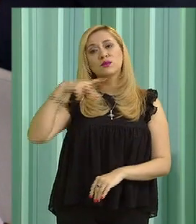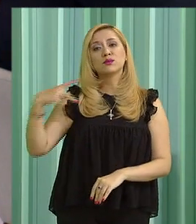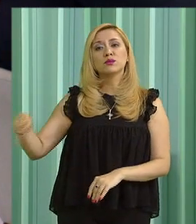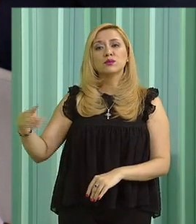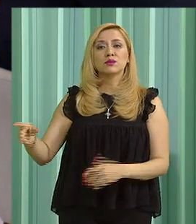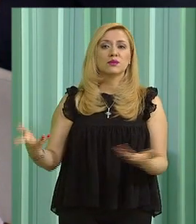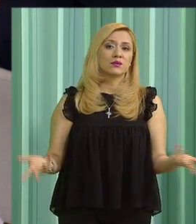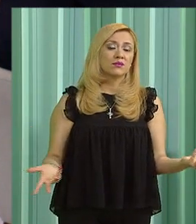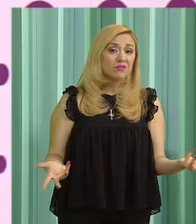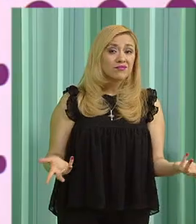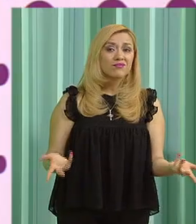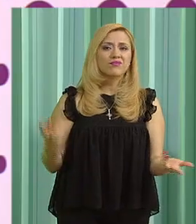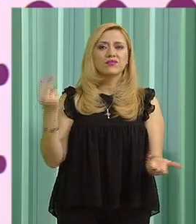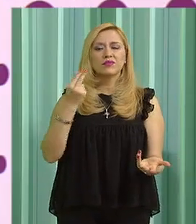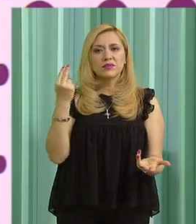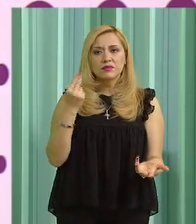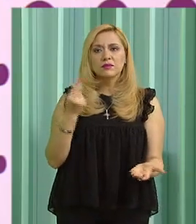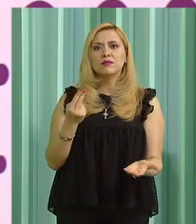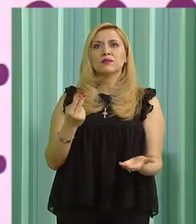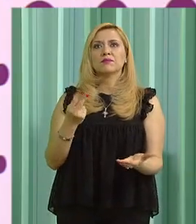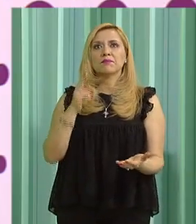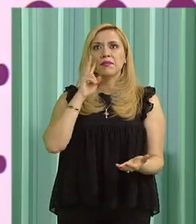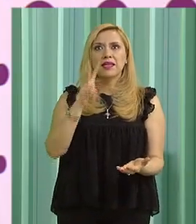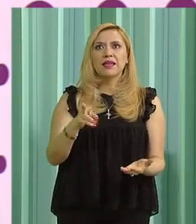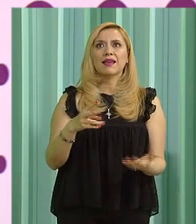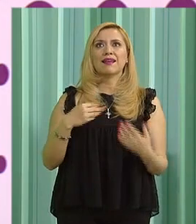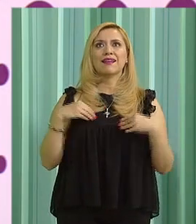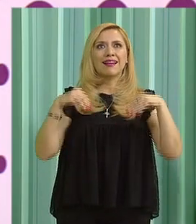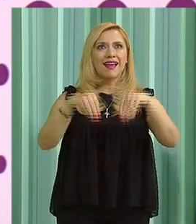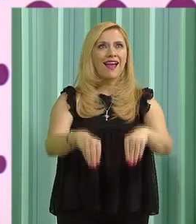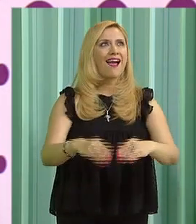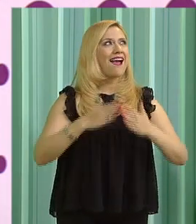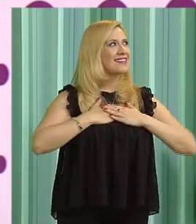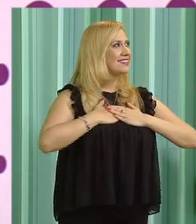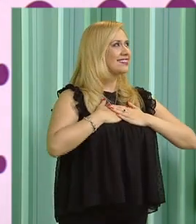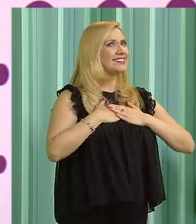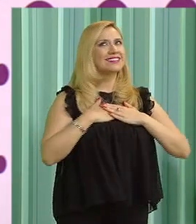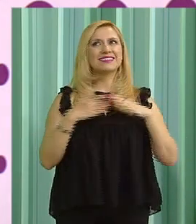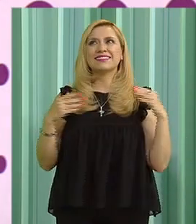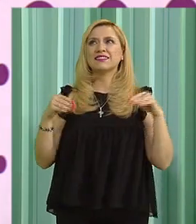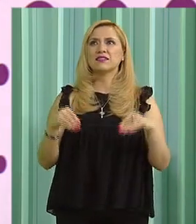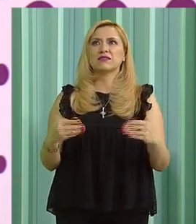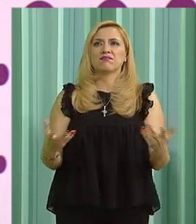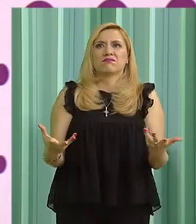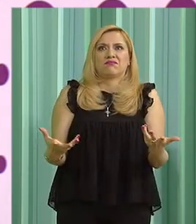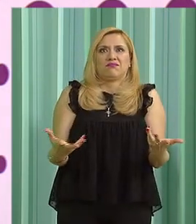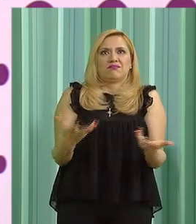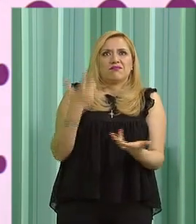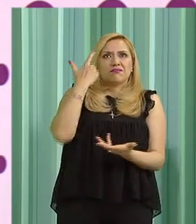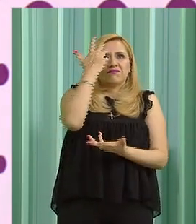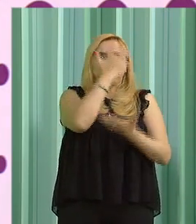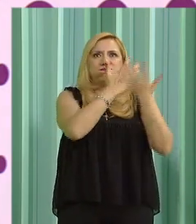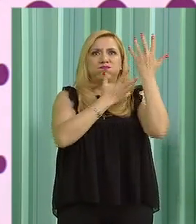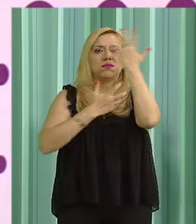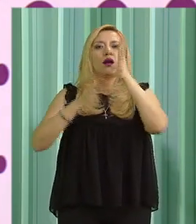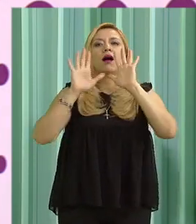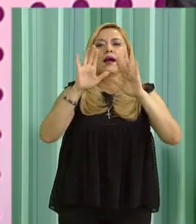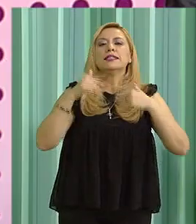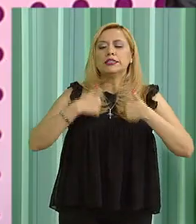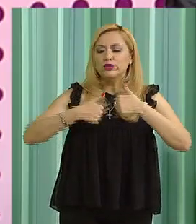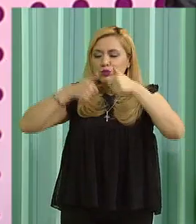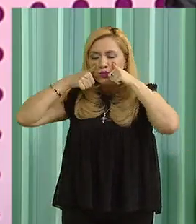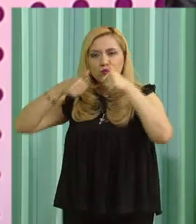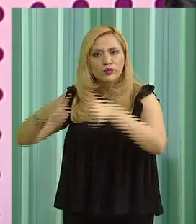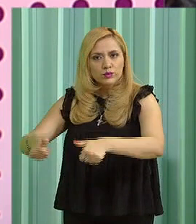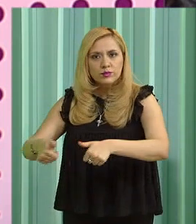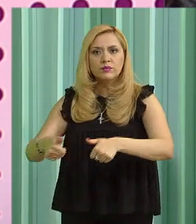de llegar y hacer pertenencia en un nuevo lugar, ¿no? Sí. Entonces, pues sí, nosotros lo que hacemos justamente como en la atención es